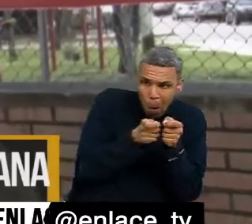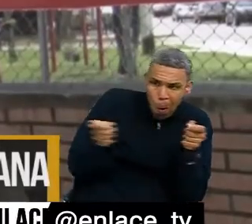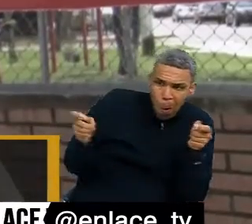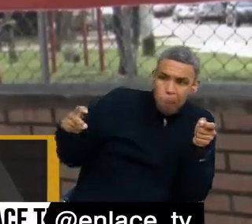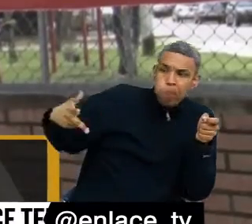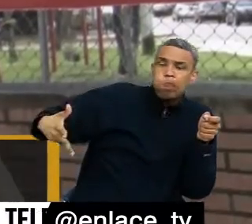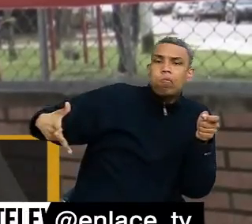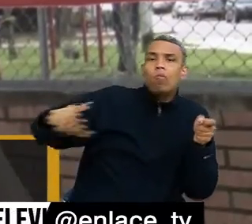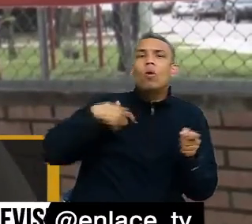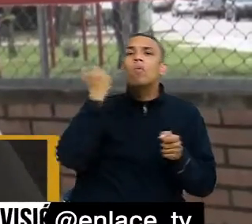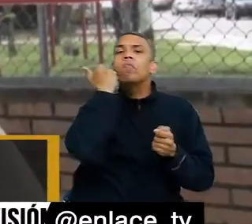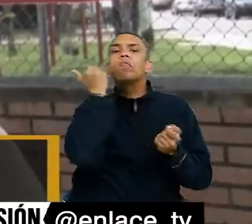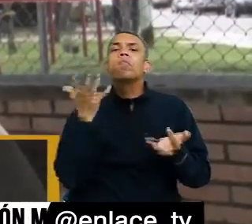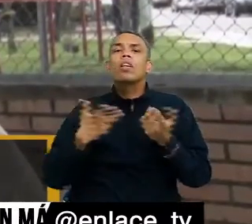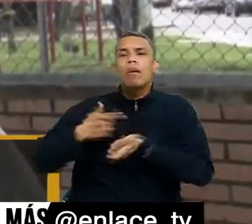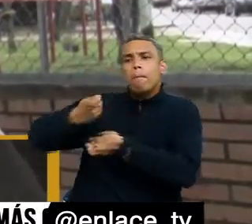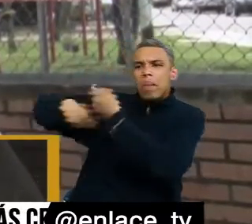en el evento